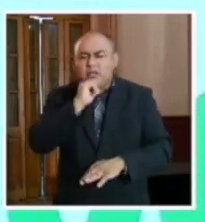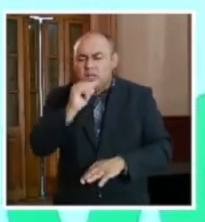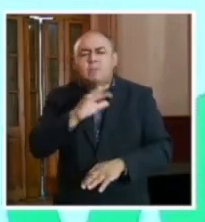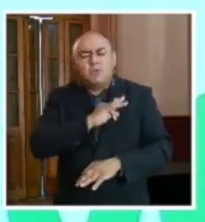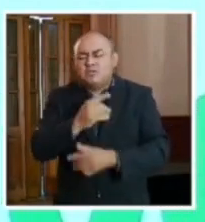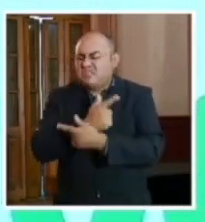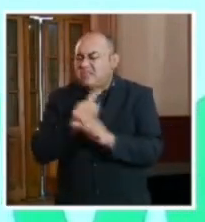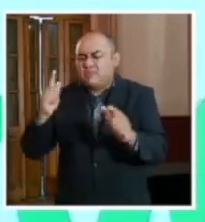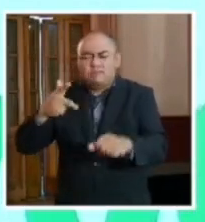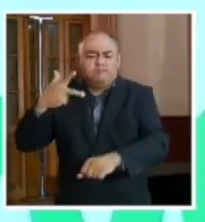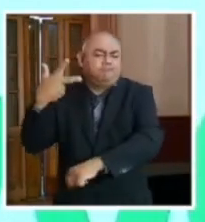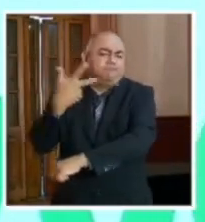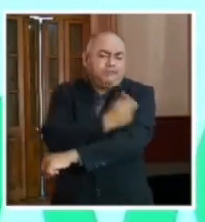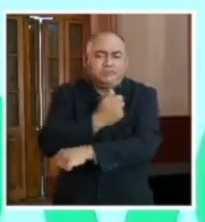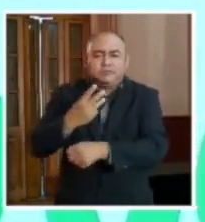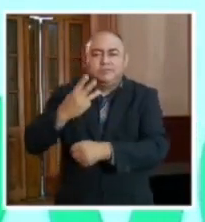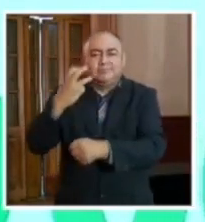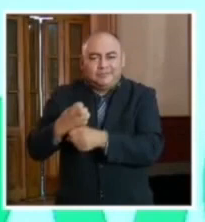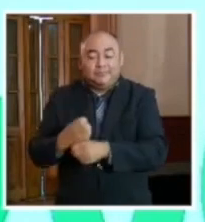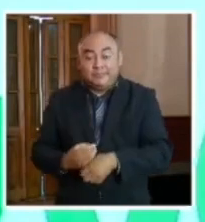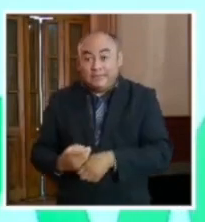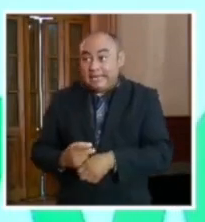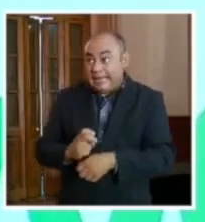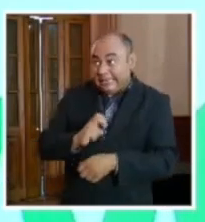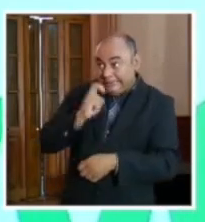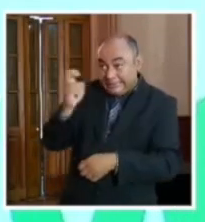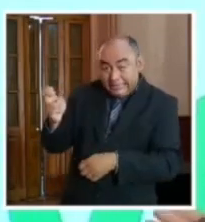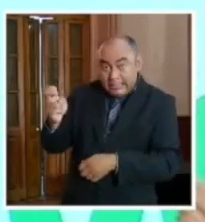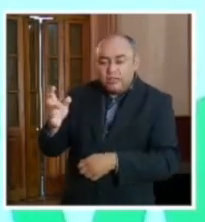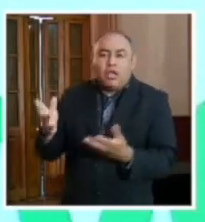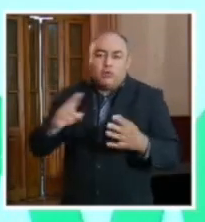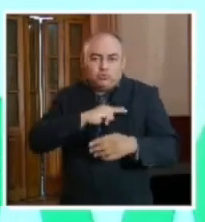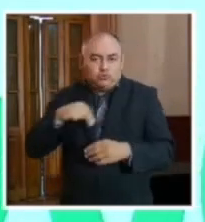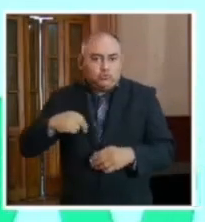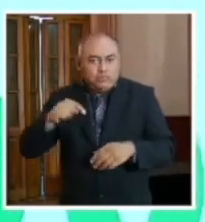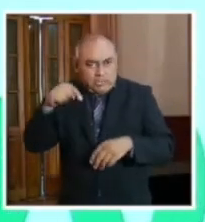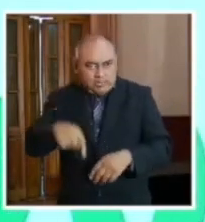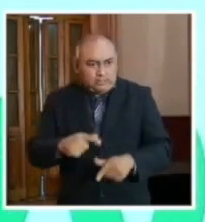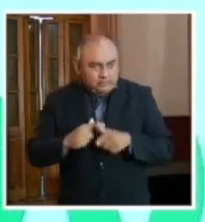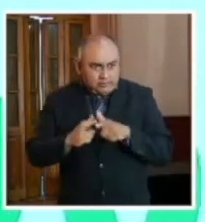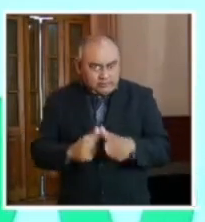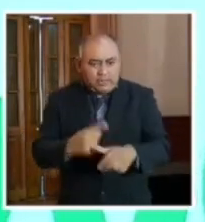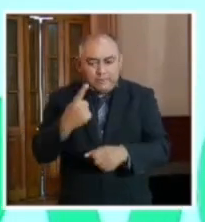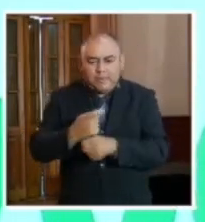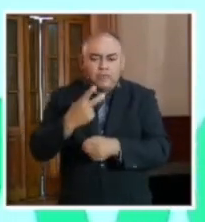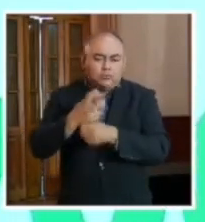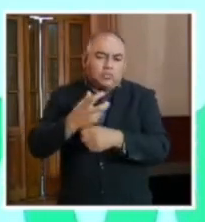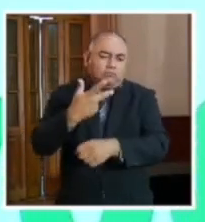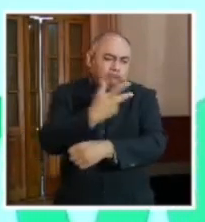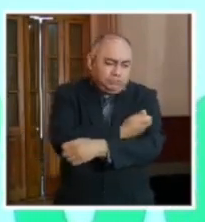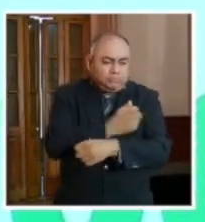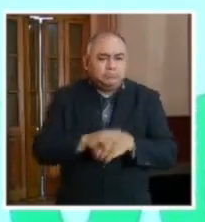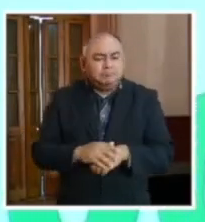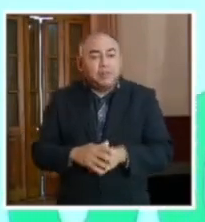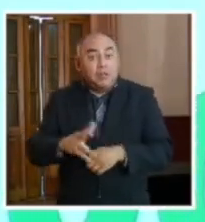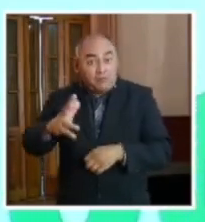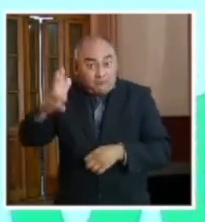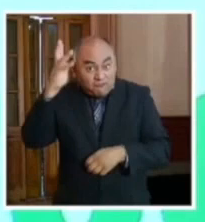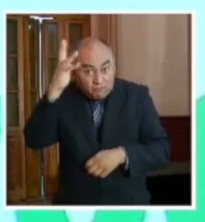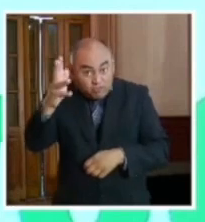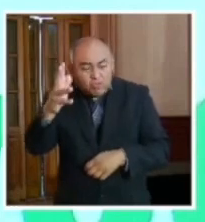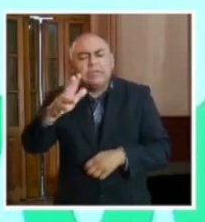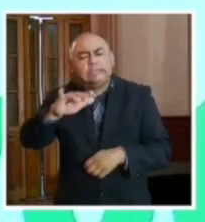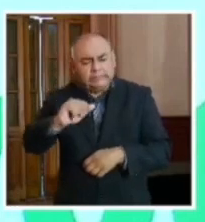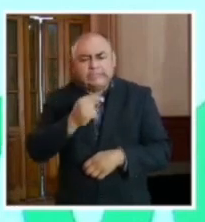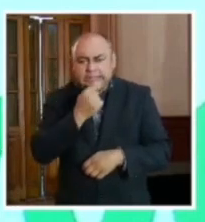vez que estemos reforzando esta estrategia con primeras y segundas dosis vamos también por la tercera para